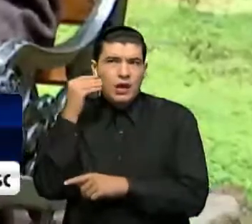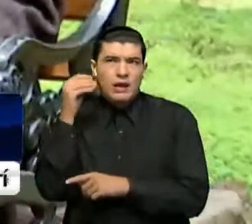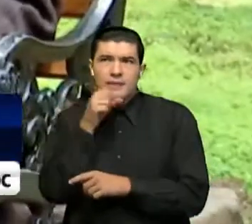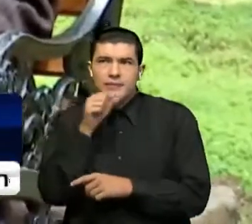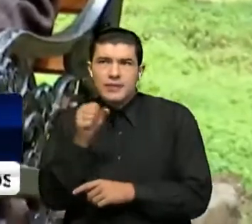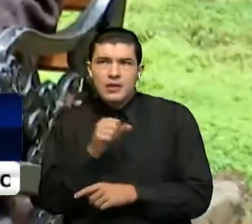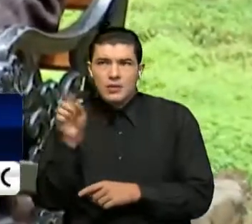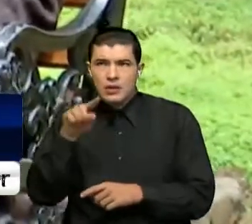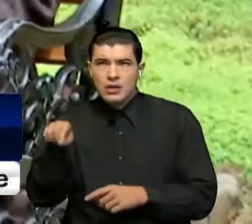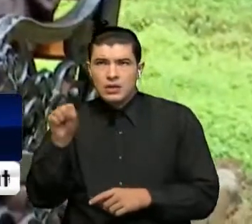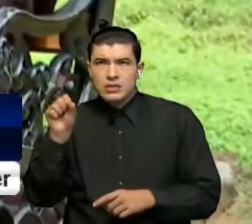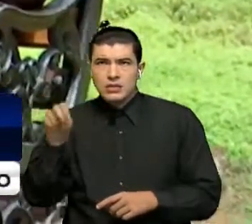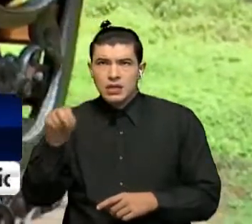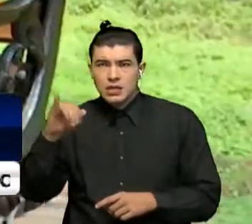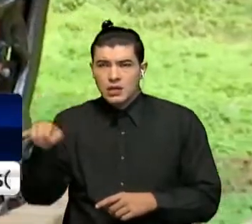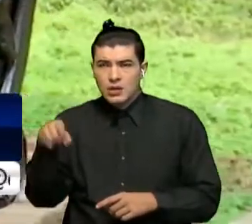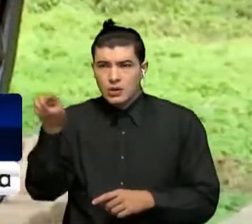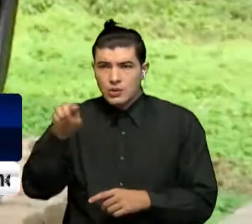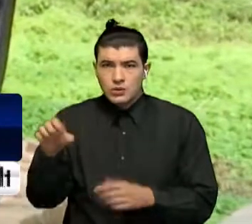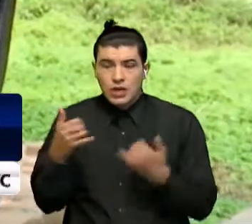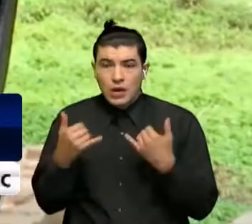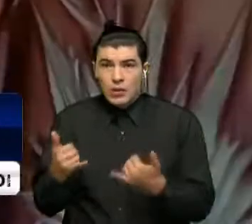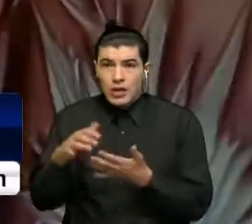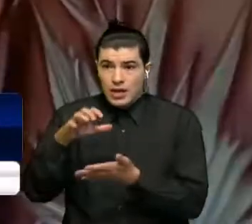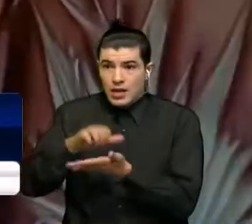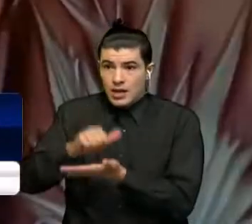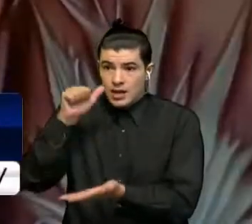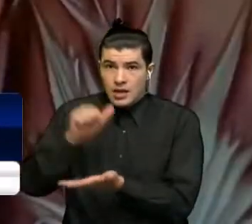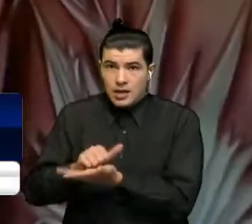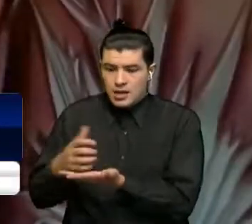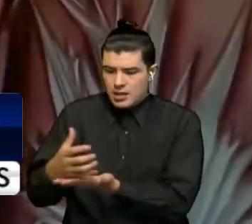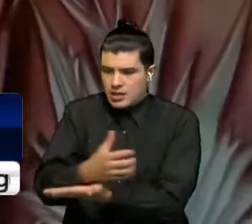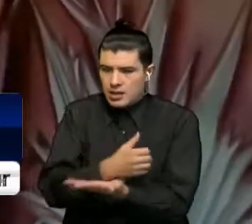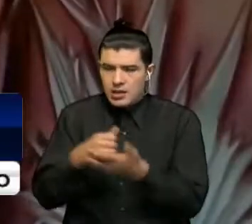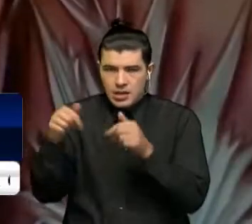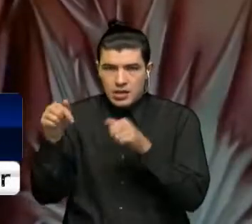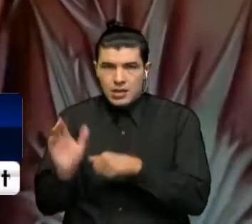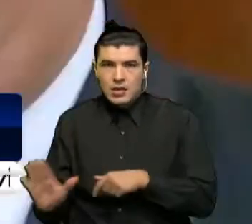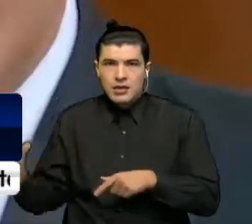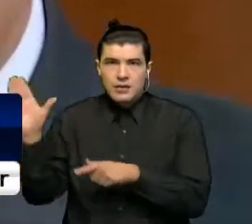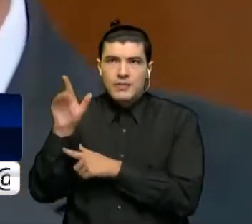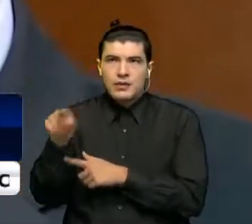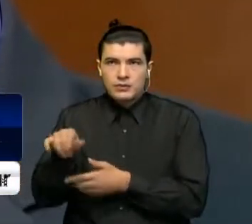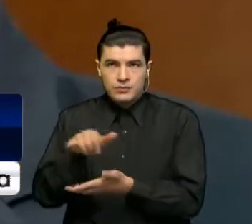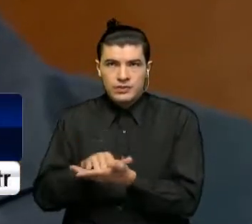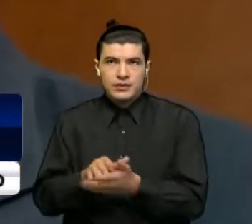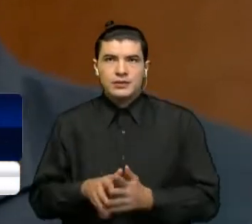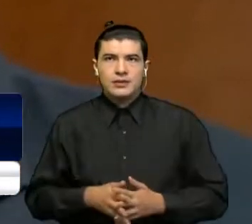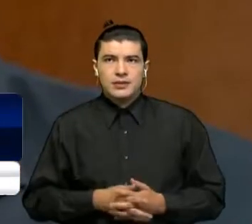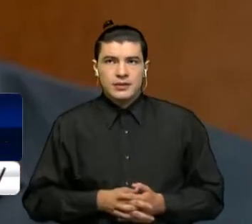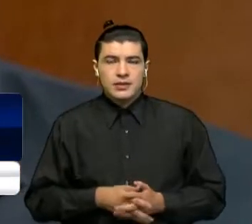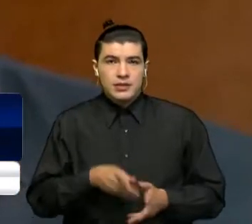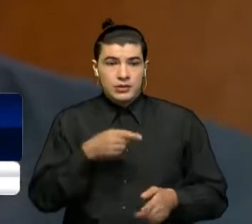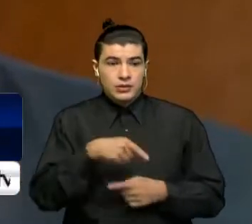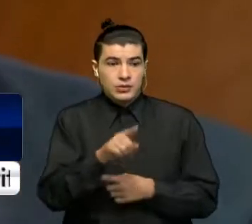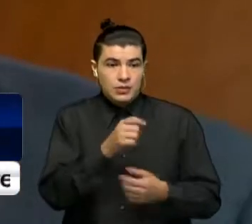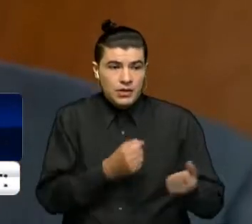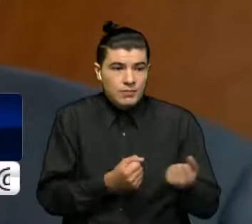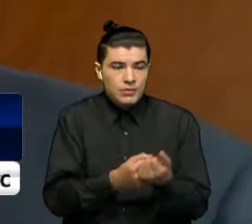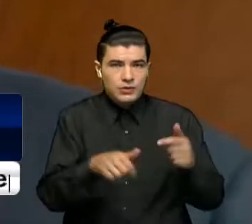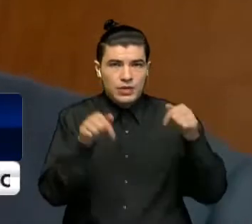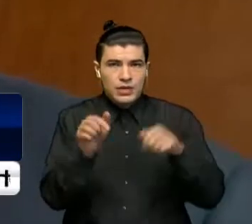con el recaudo que se hace de la estampilla del adulto mayor en el departamento el aporte del